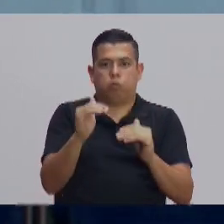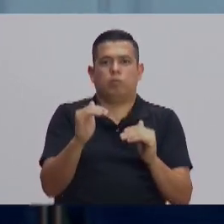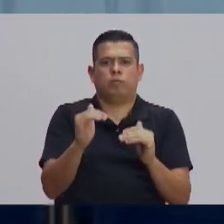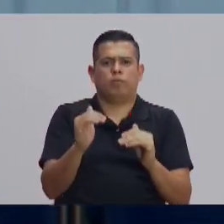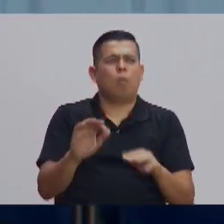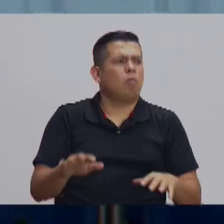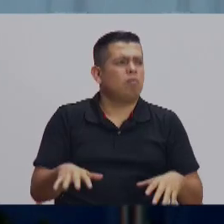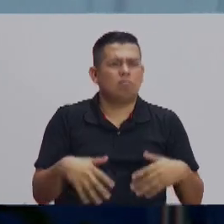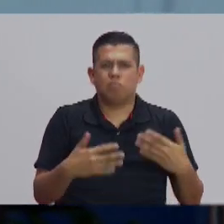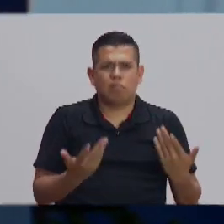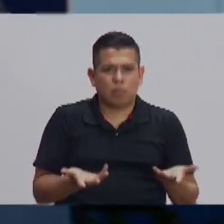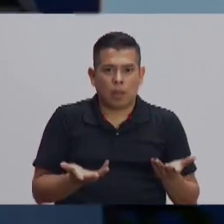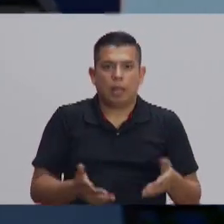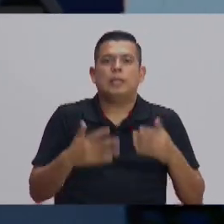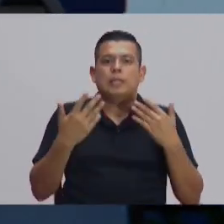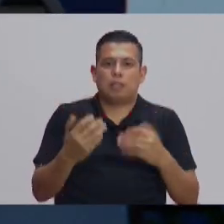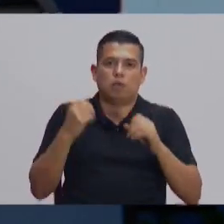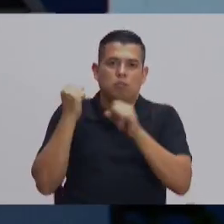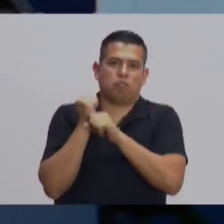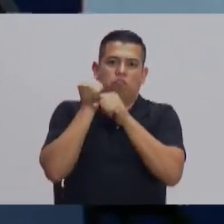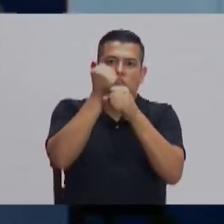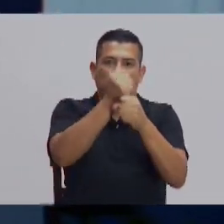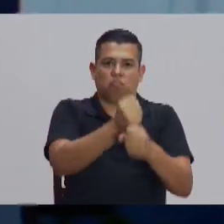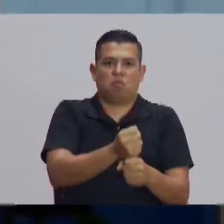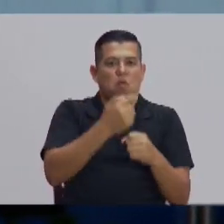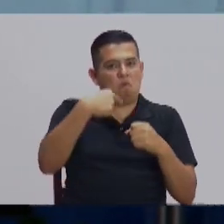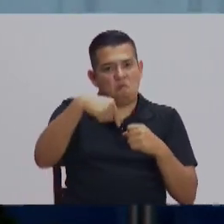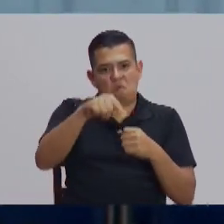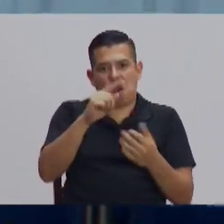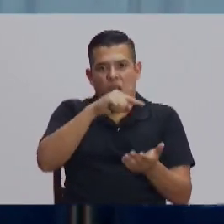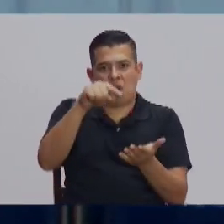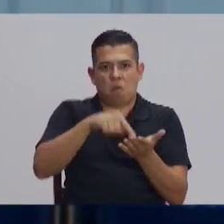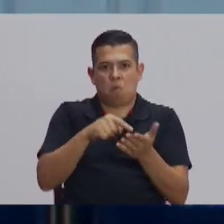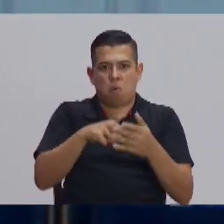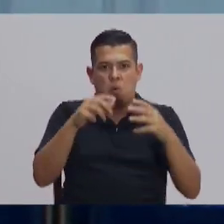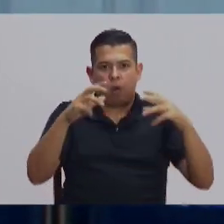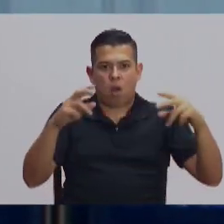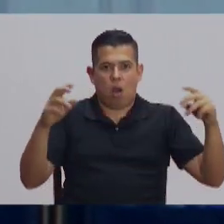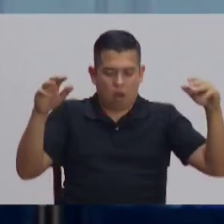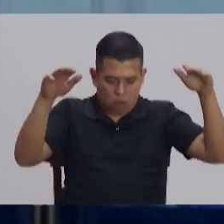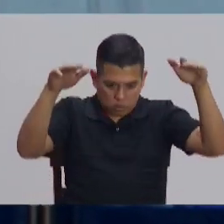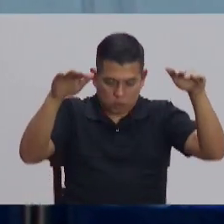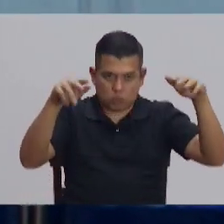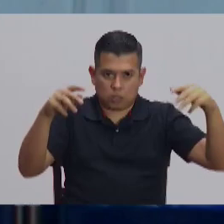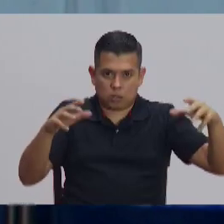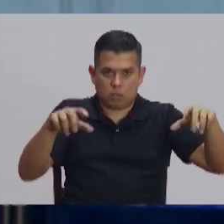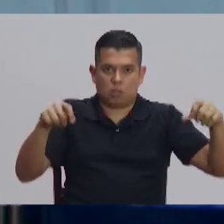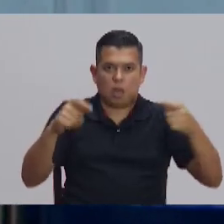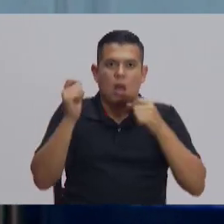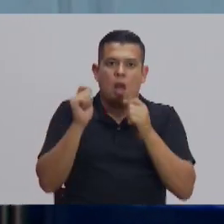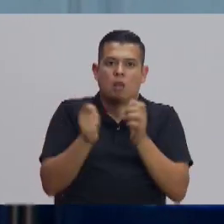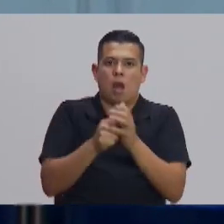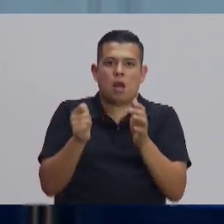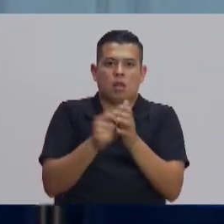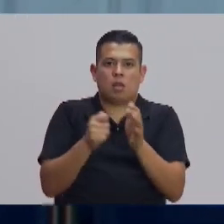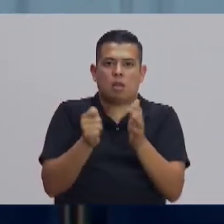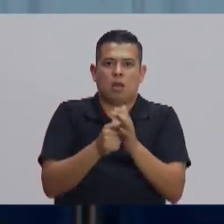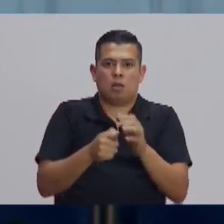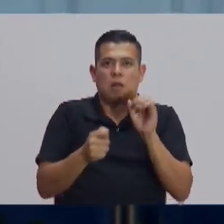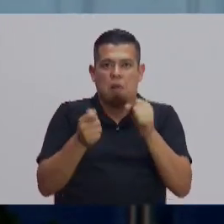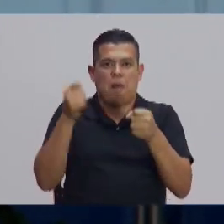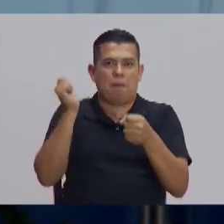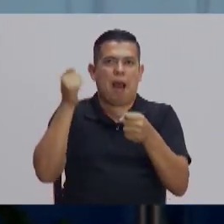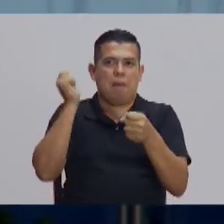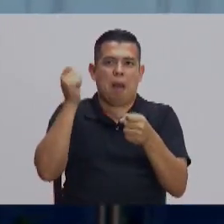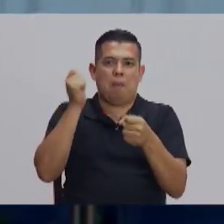hermana para ti ya habían conquistado entraron el arca las trompetas los banderos hasta cacerolas de